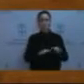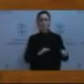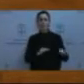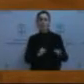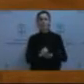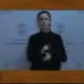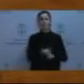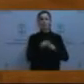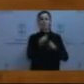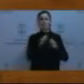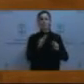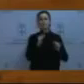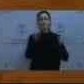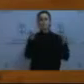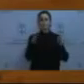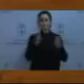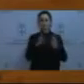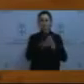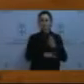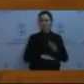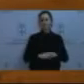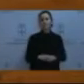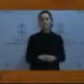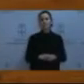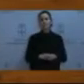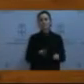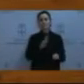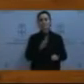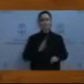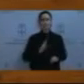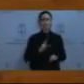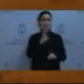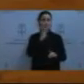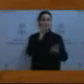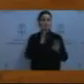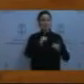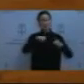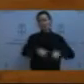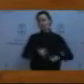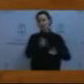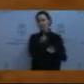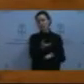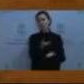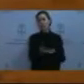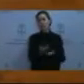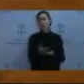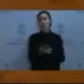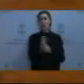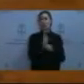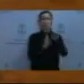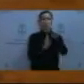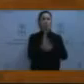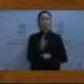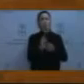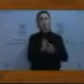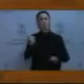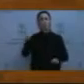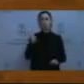agrarias. Y me dirán ustedes que, bueno, pues que aquí los datos revelan que se ha venido produciendo